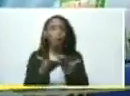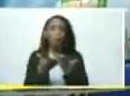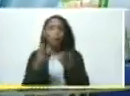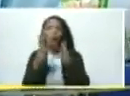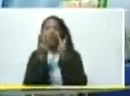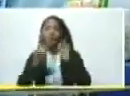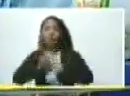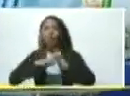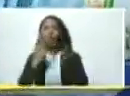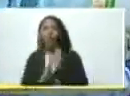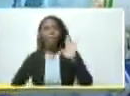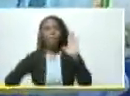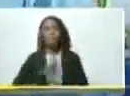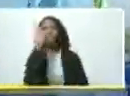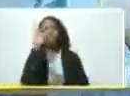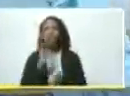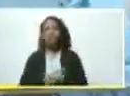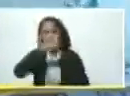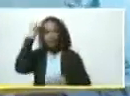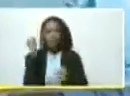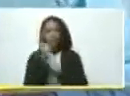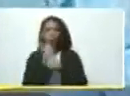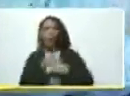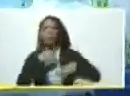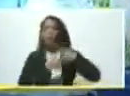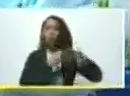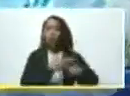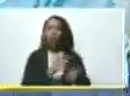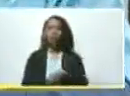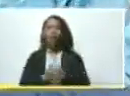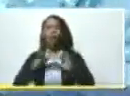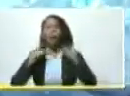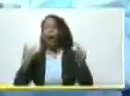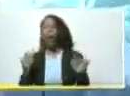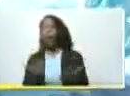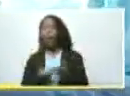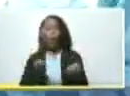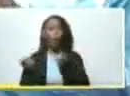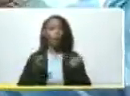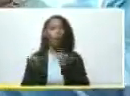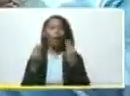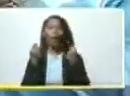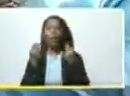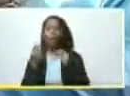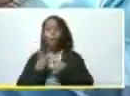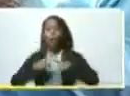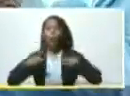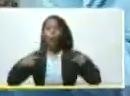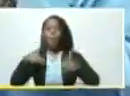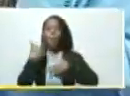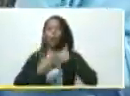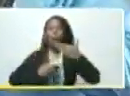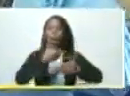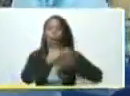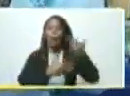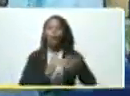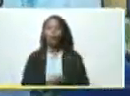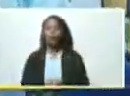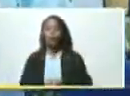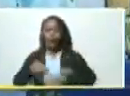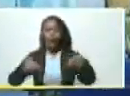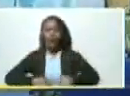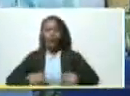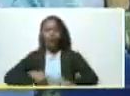mundial en trabajo, producción, la pandemia controlada, la economía creciendo paso a paso, con